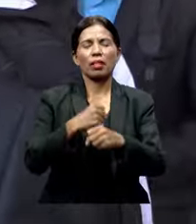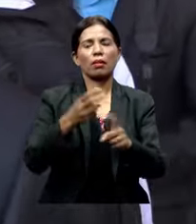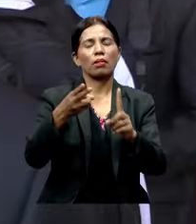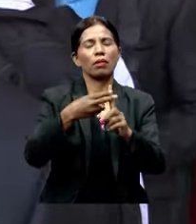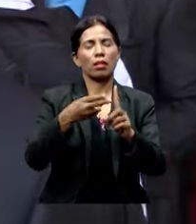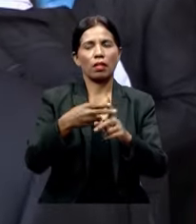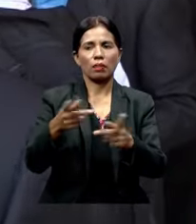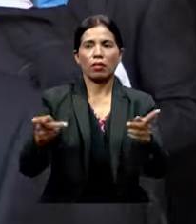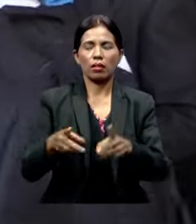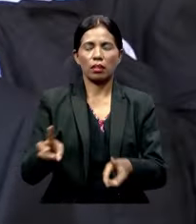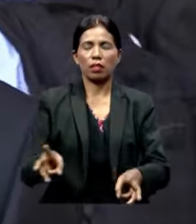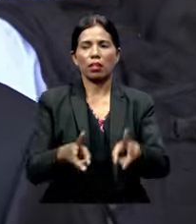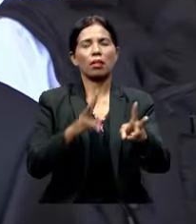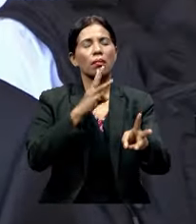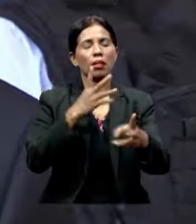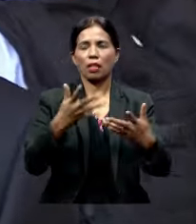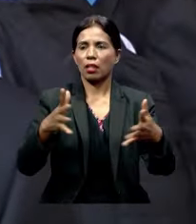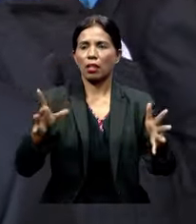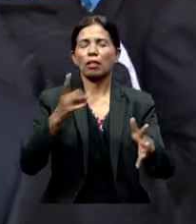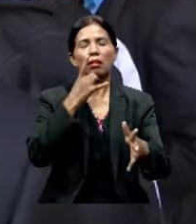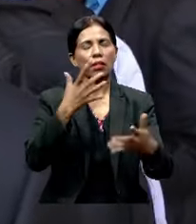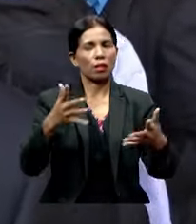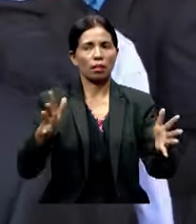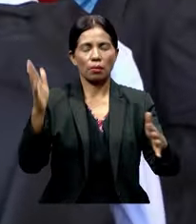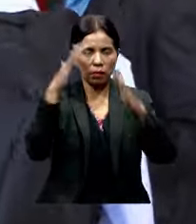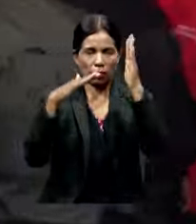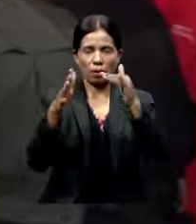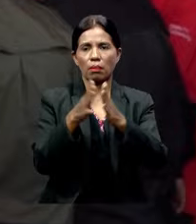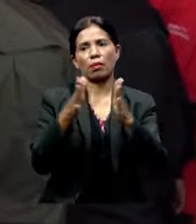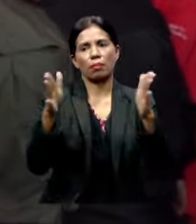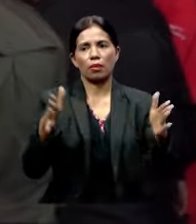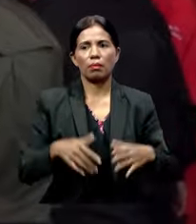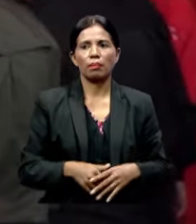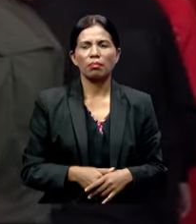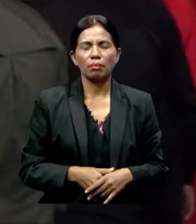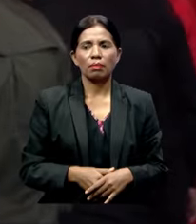mai estrada la dia p la ia electricidade la ia ne problema bo tira tarish bara